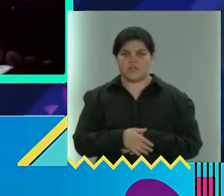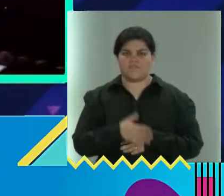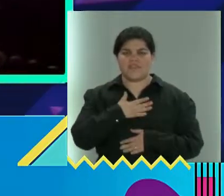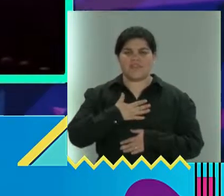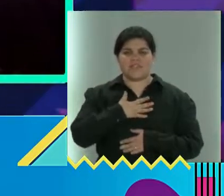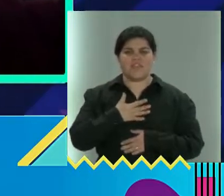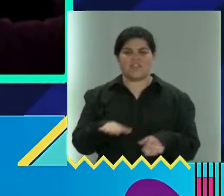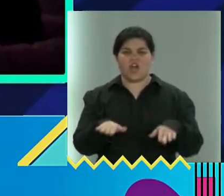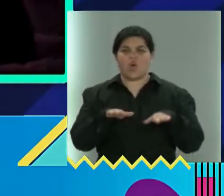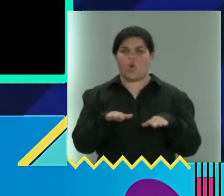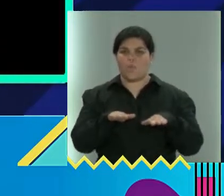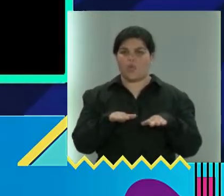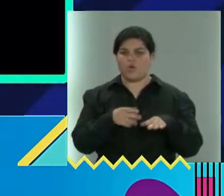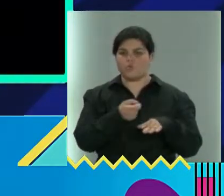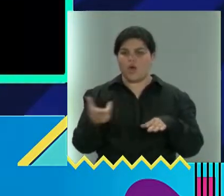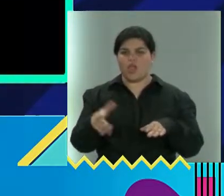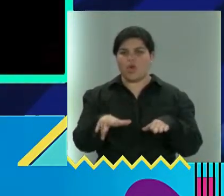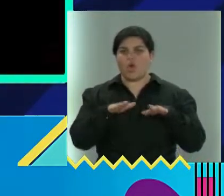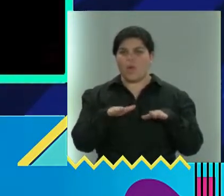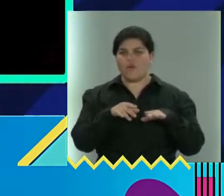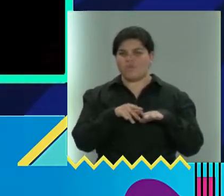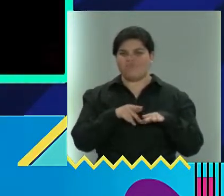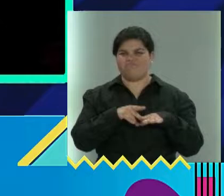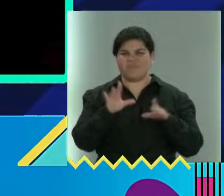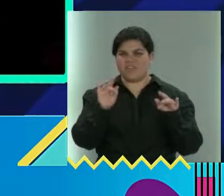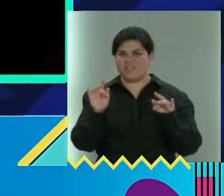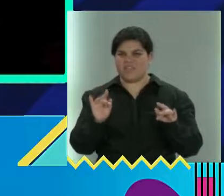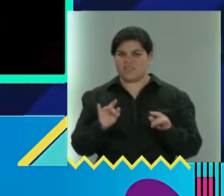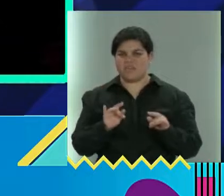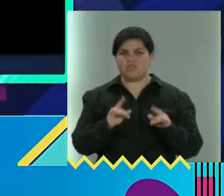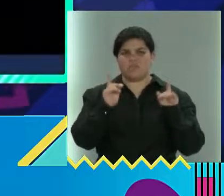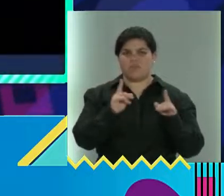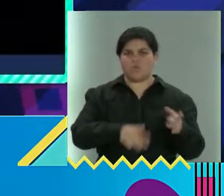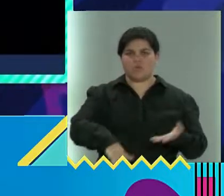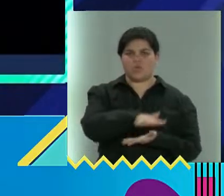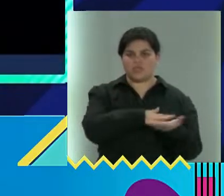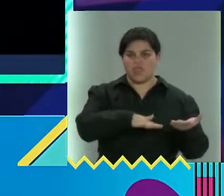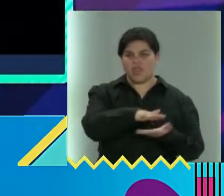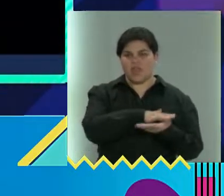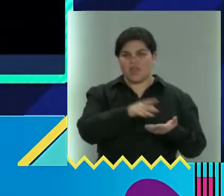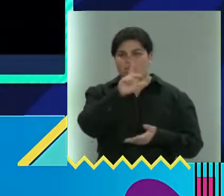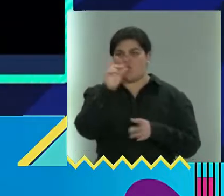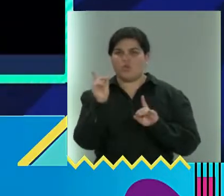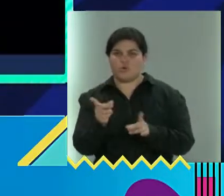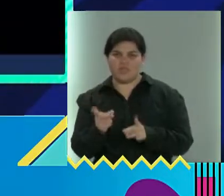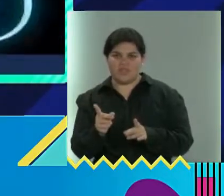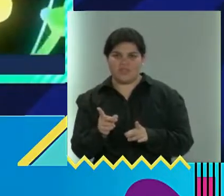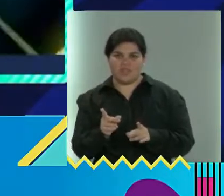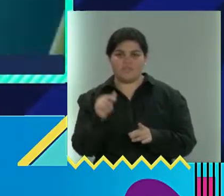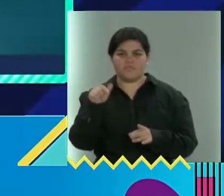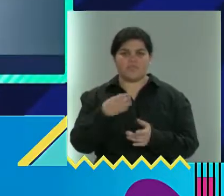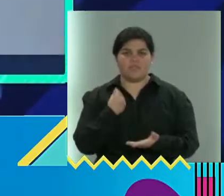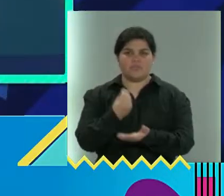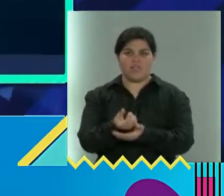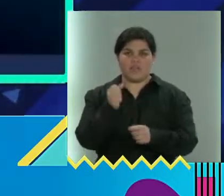conformes con el salario. Tanto los docentes como la sociedad, digamos. Él decía que es una profesión y